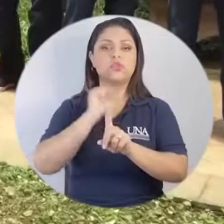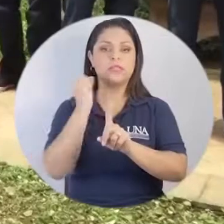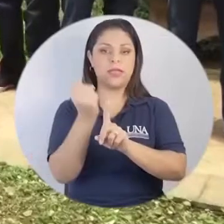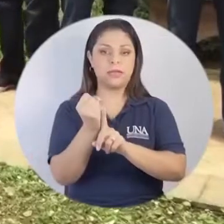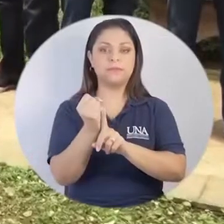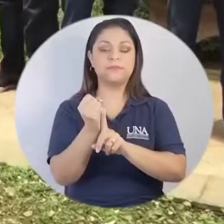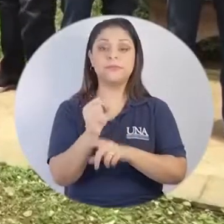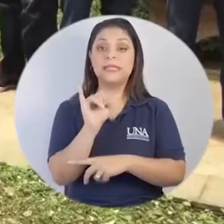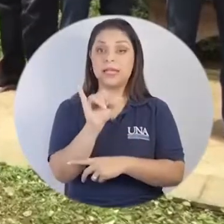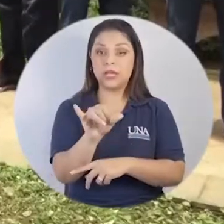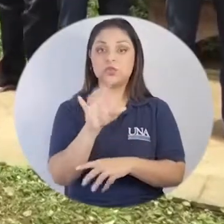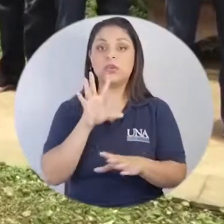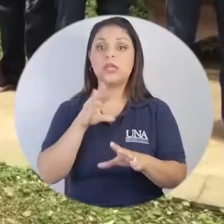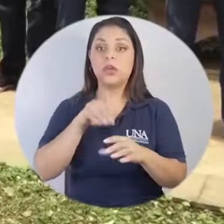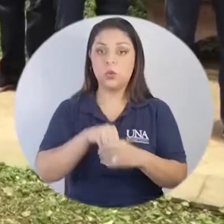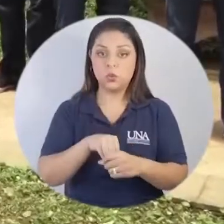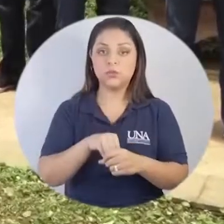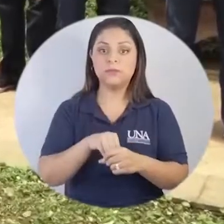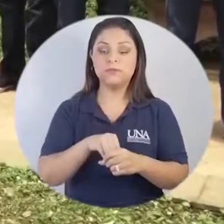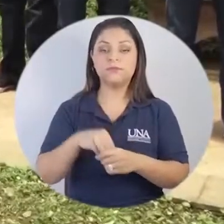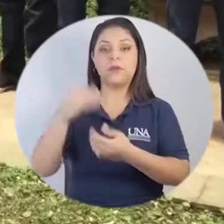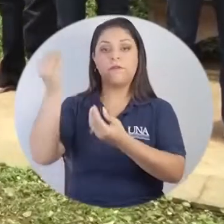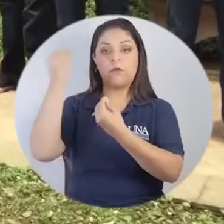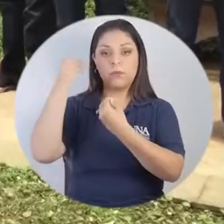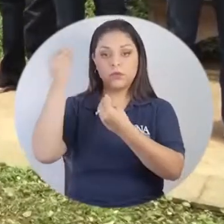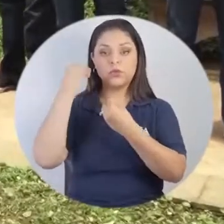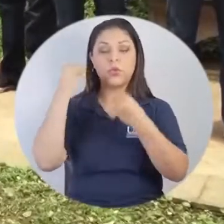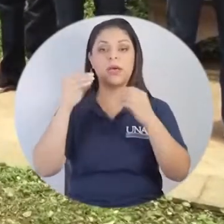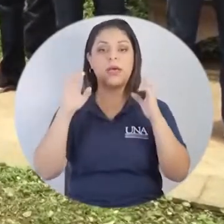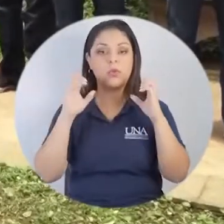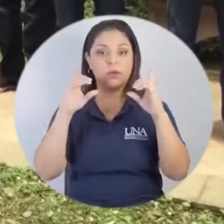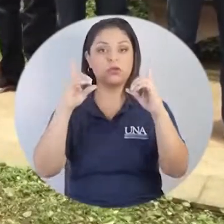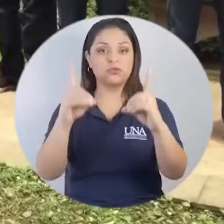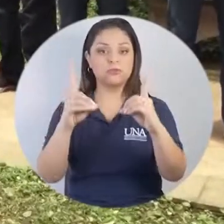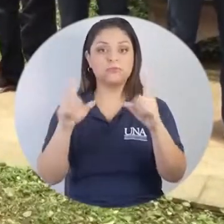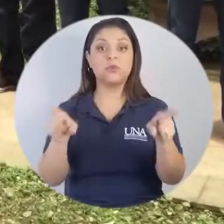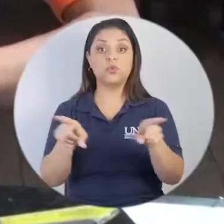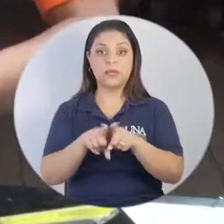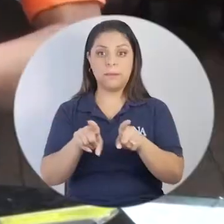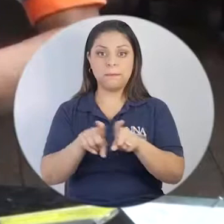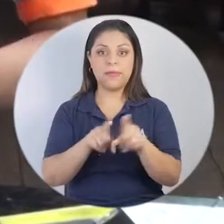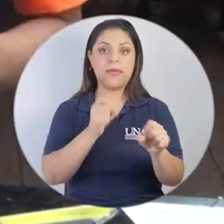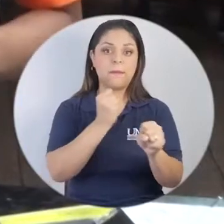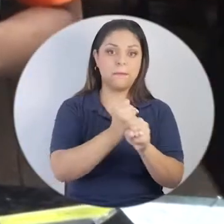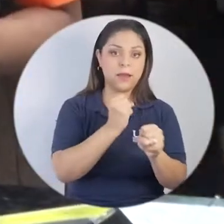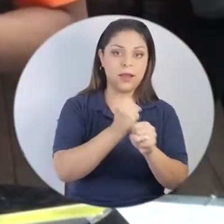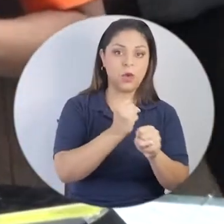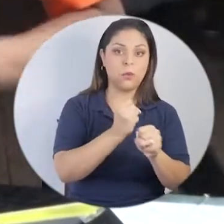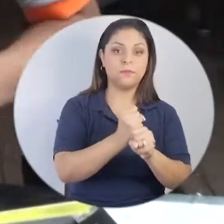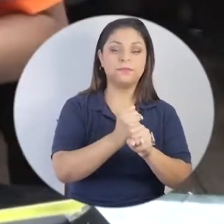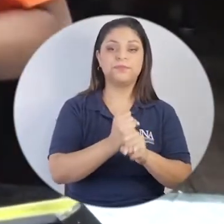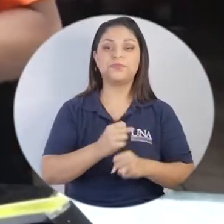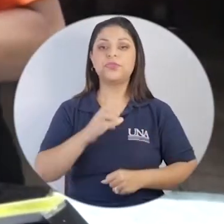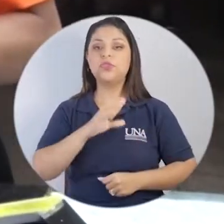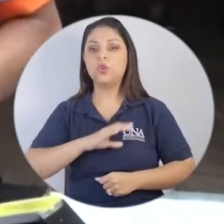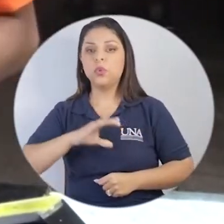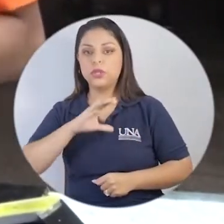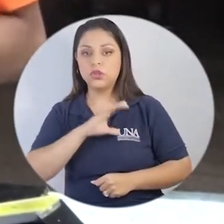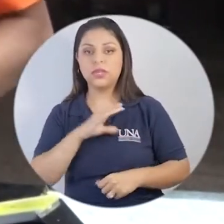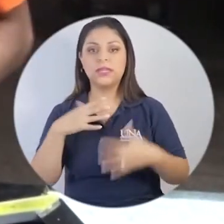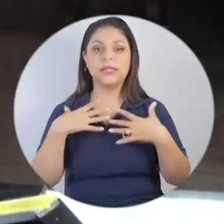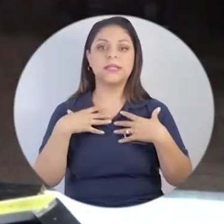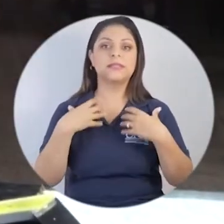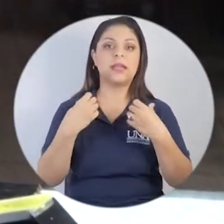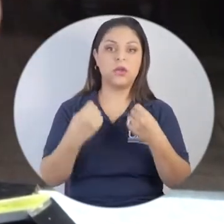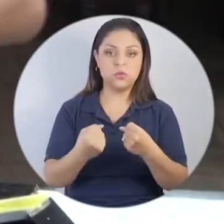y eso lógicamente incluye no solo la formación y la educación, ¿verdad?, sino inclusive el empleo, las condiciones en el ámbito